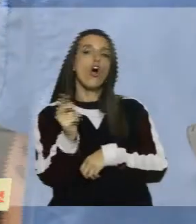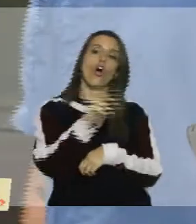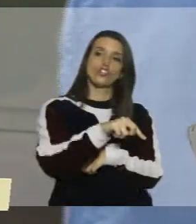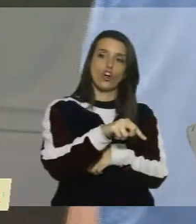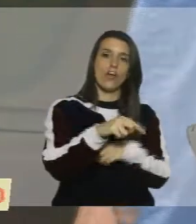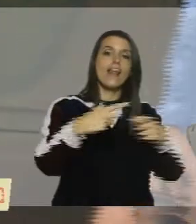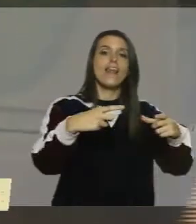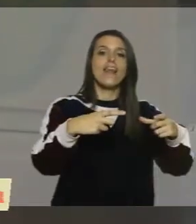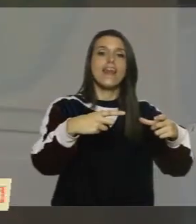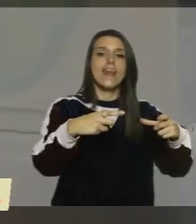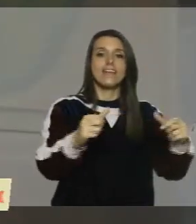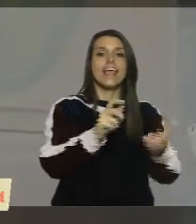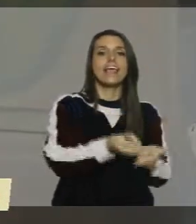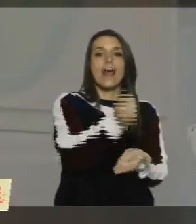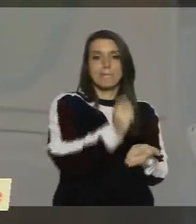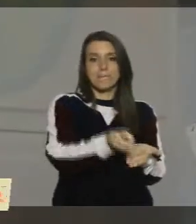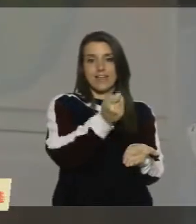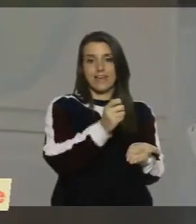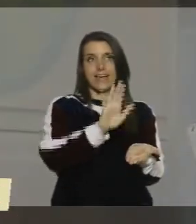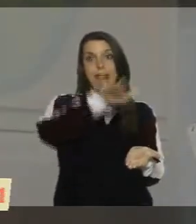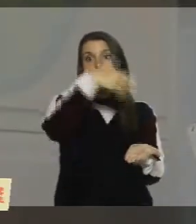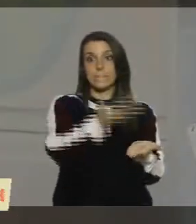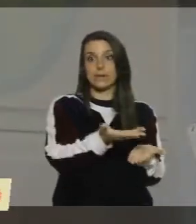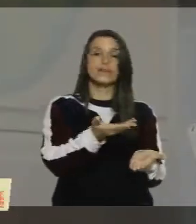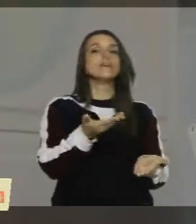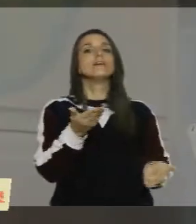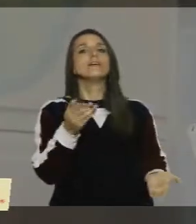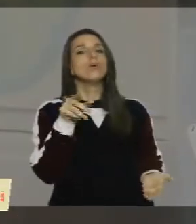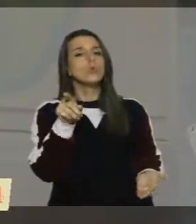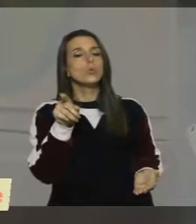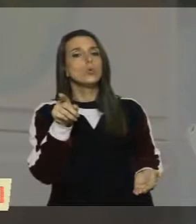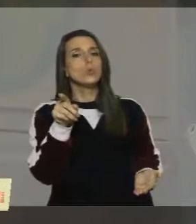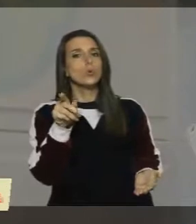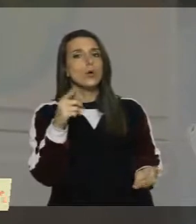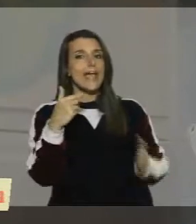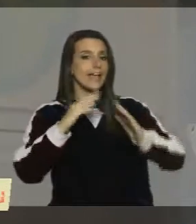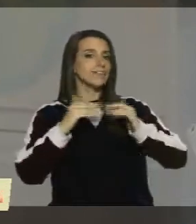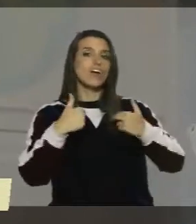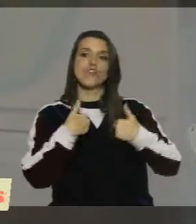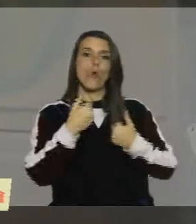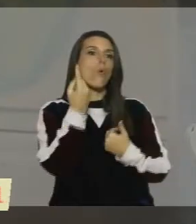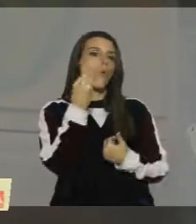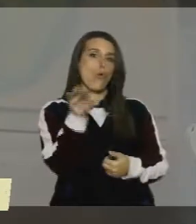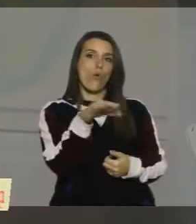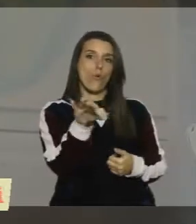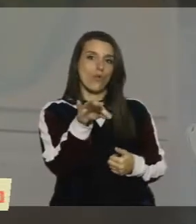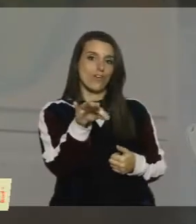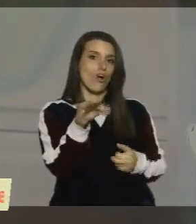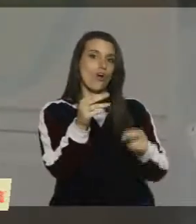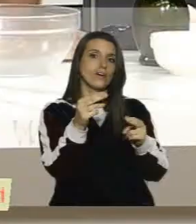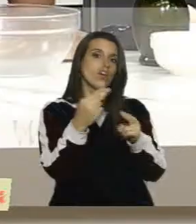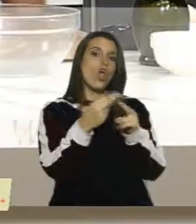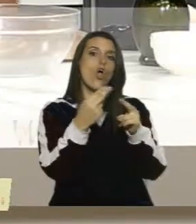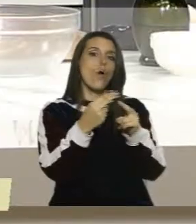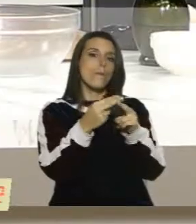Me había puesto y en ese nervioso. Vamos a hacer los crepes, en este, ¿te parece? Sí, claro, sí. ¿Te animás? ¿Vos tenés uno en particular? Yo en casa tengo uno que es como, yo le digo frilloas, capaz que está mal dicho,